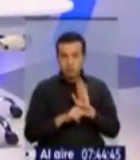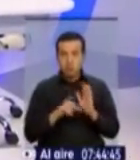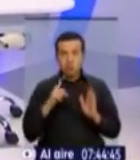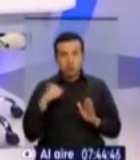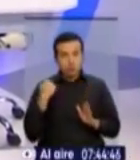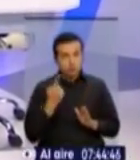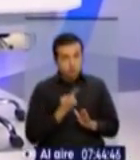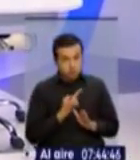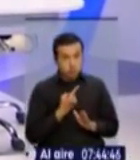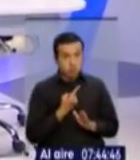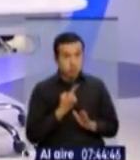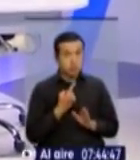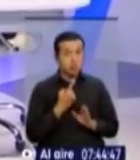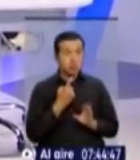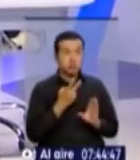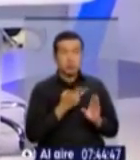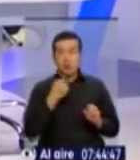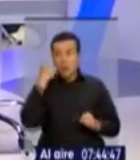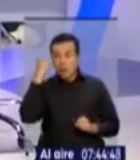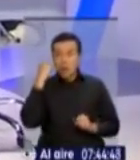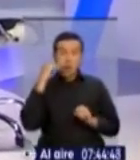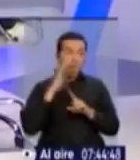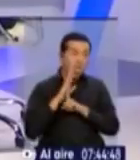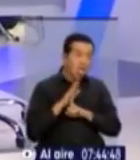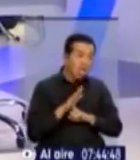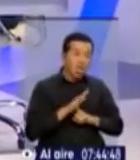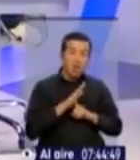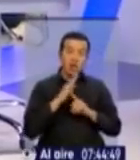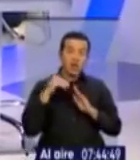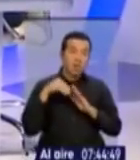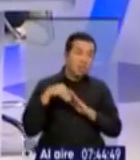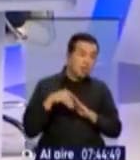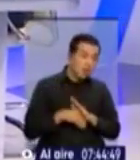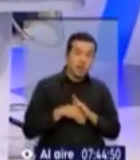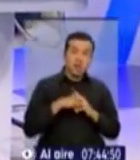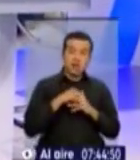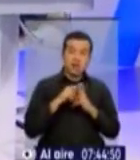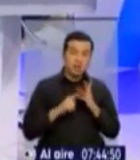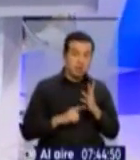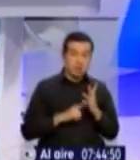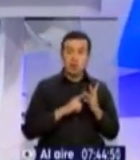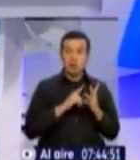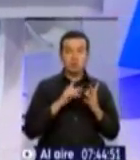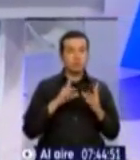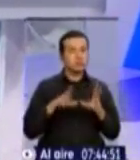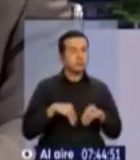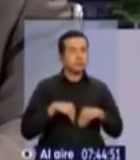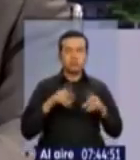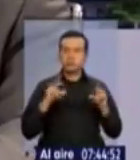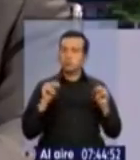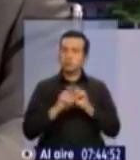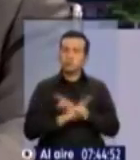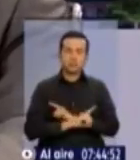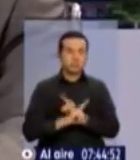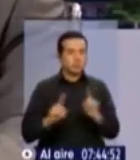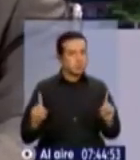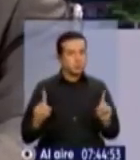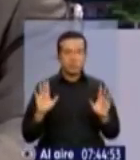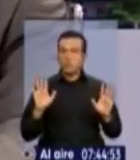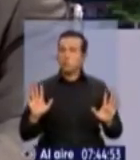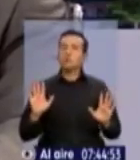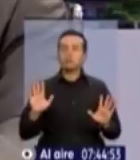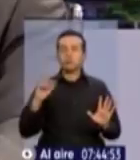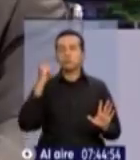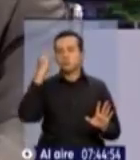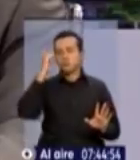renunciamiento de derechos no es cierto las posiciones que siempre se ha criticado para no afectar los trabajadores son cosas que si las tenemos claramente en fin